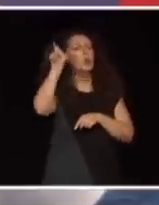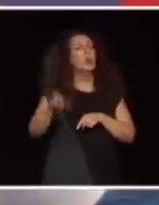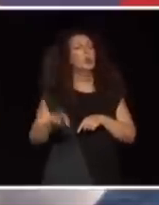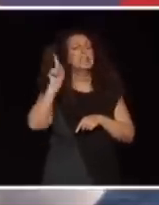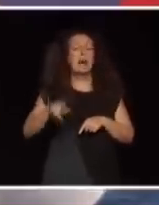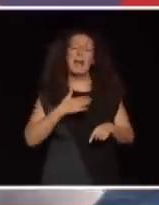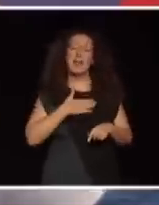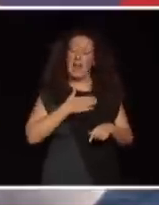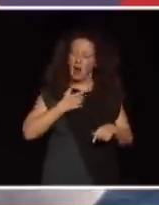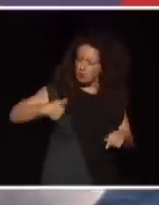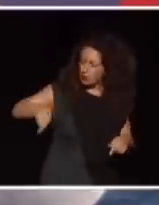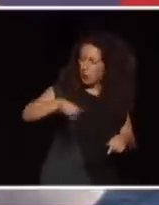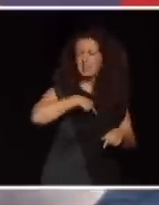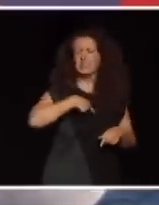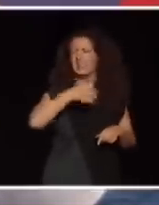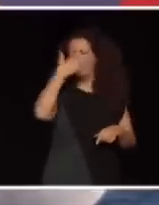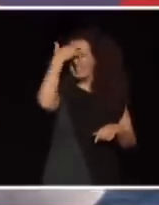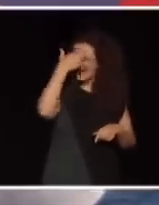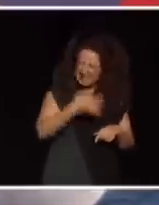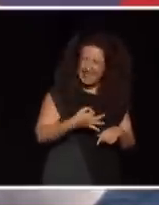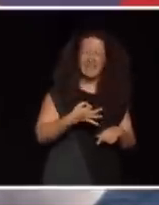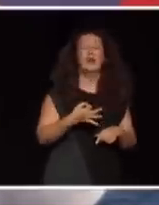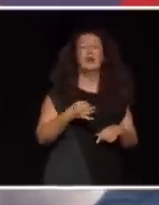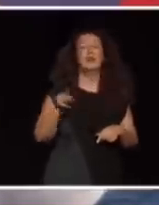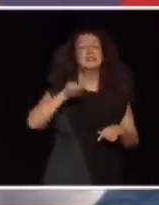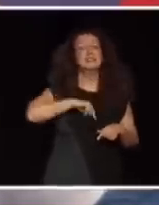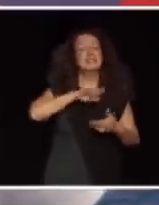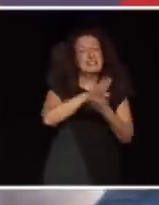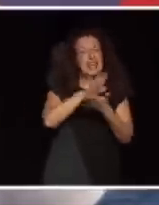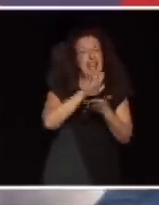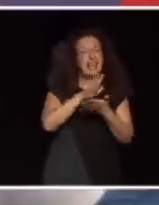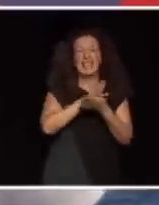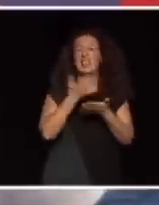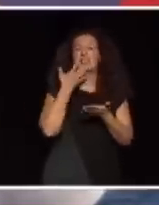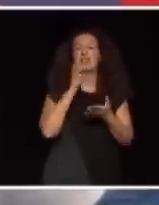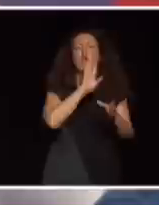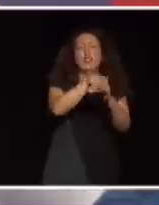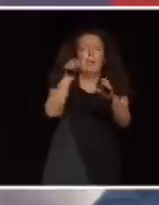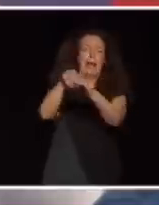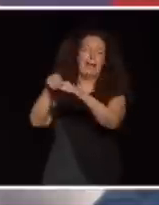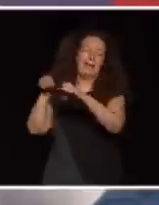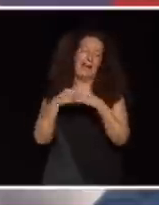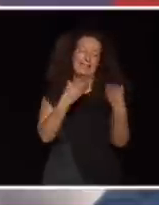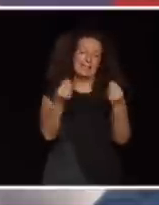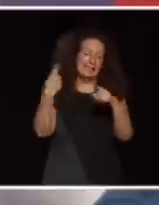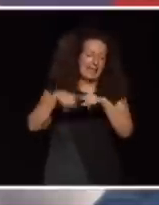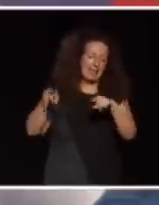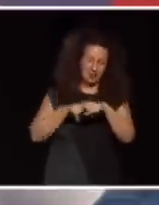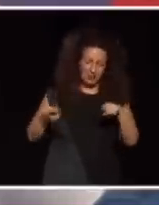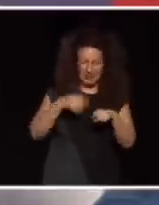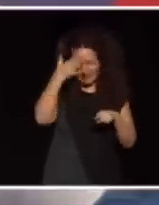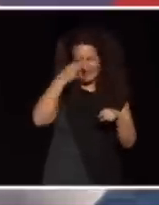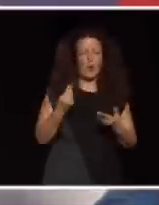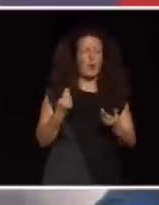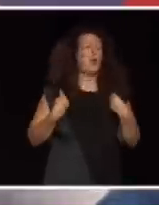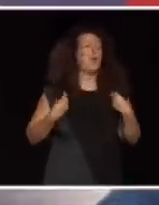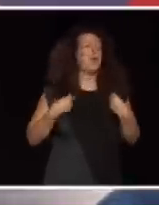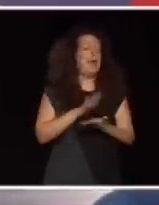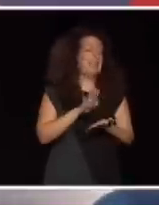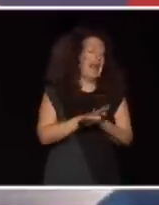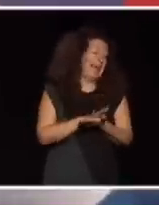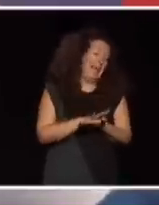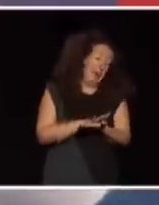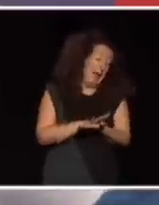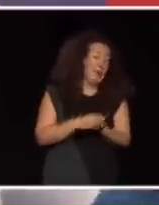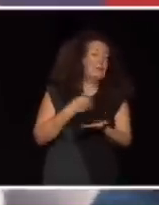los nuestros. Seguro que vivirías mucho más tranquilo si no te metieras en tantos charcos y en tantas causas justas. Pero creo que